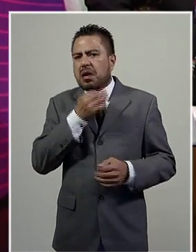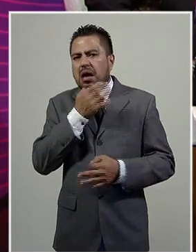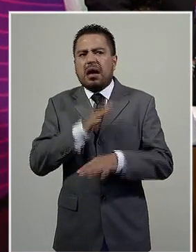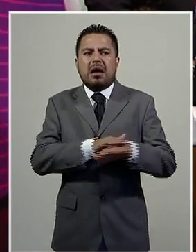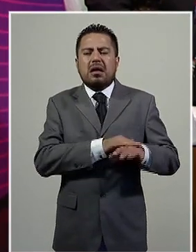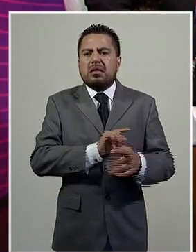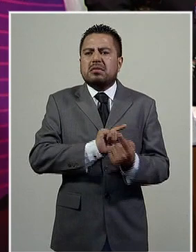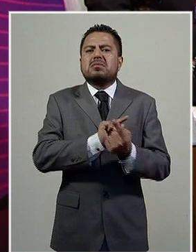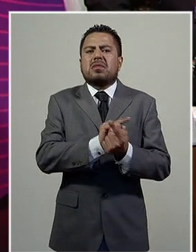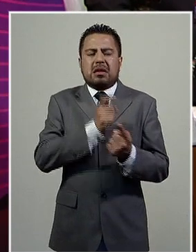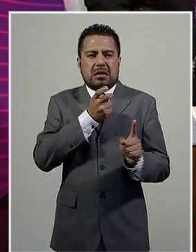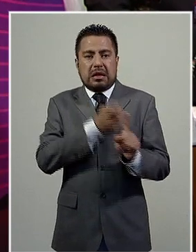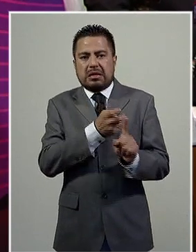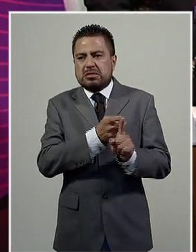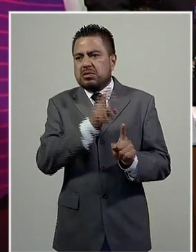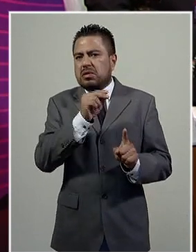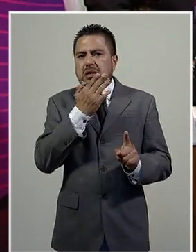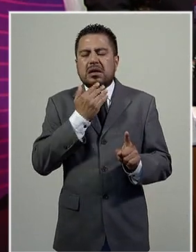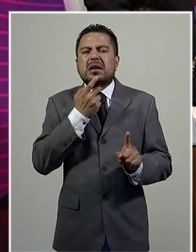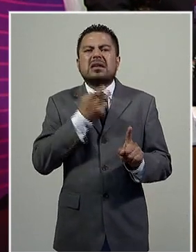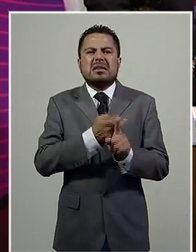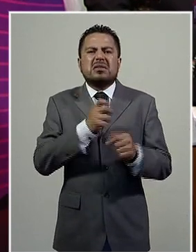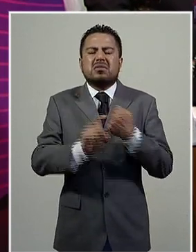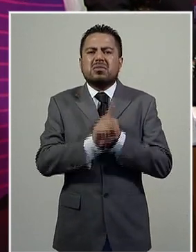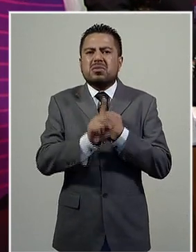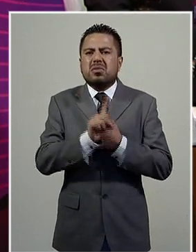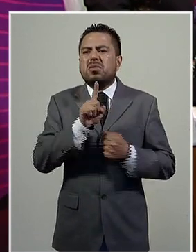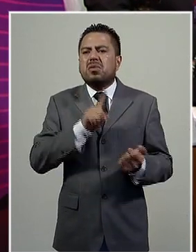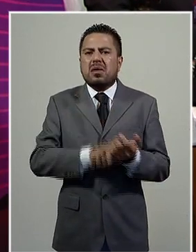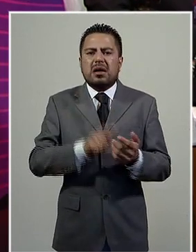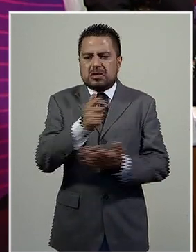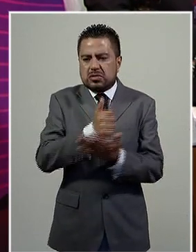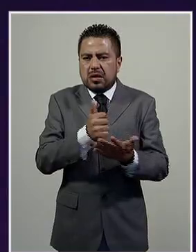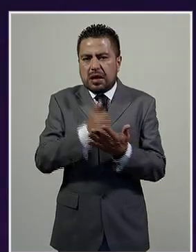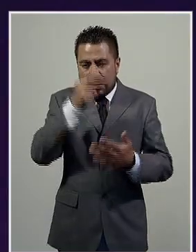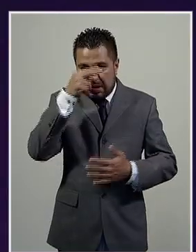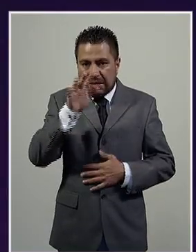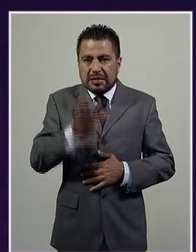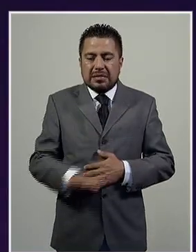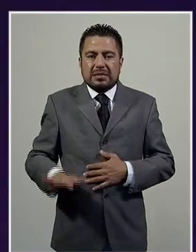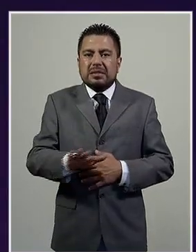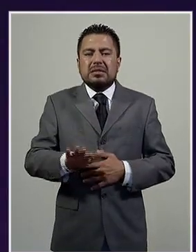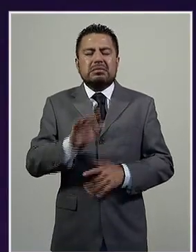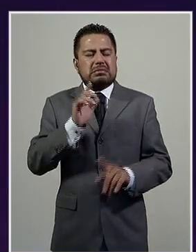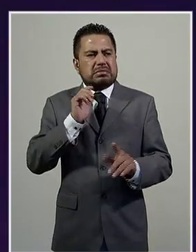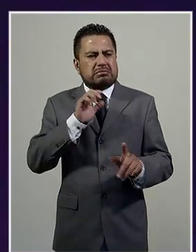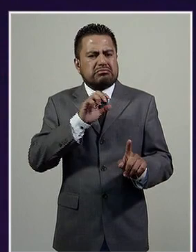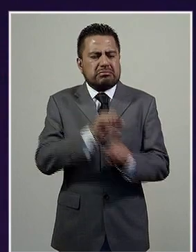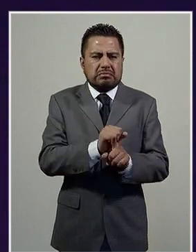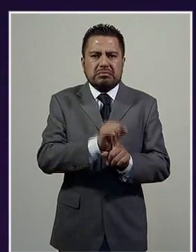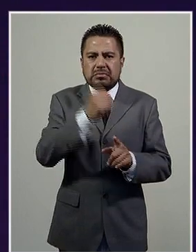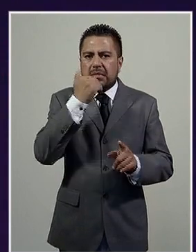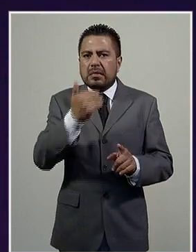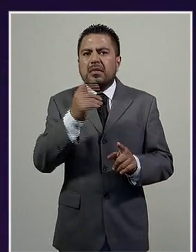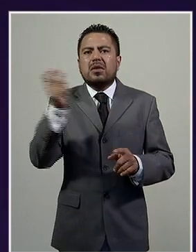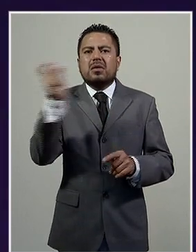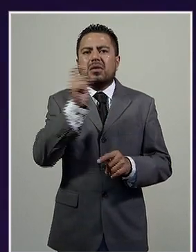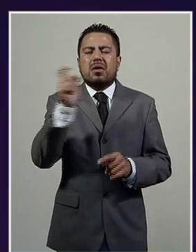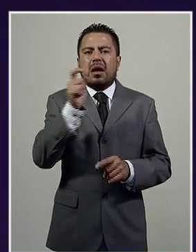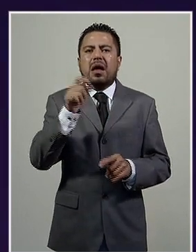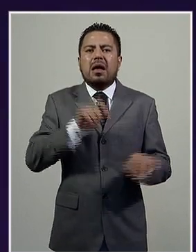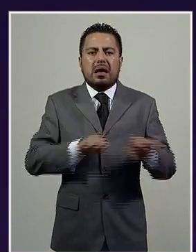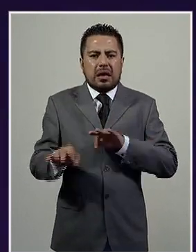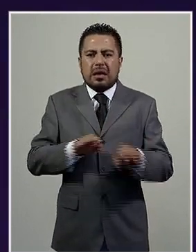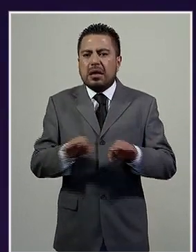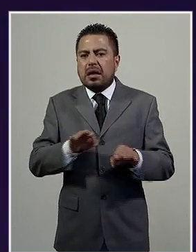luego directamente que es por eso, ¿no? Aquí la cuestión en la Ciudad de México es muy marcada en cuando te niegan un